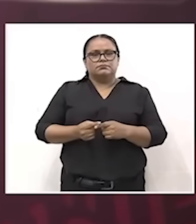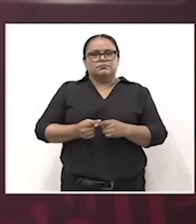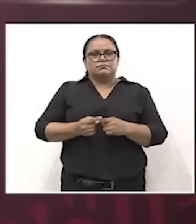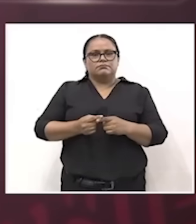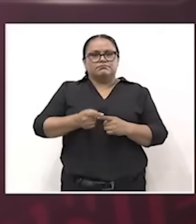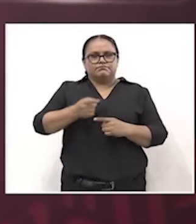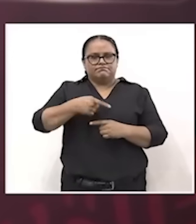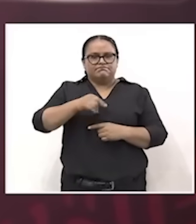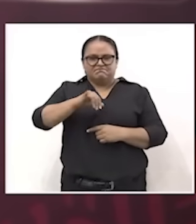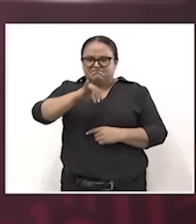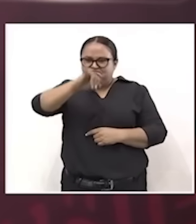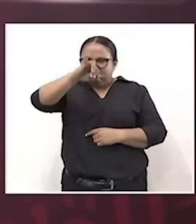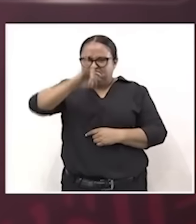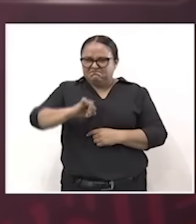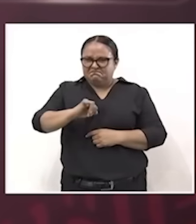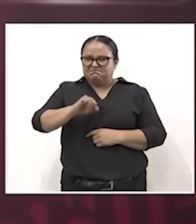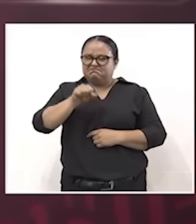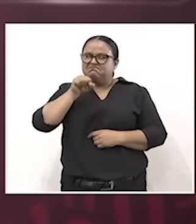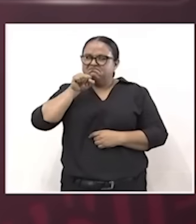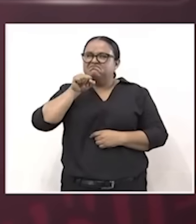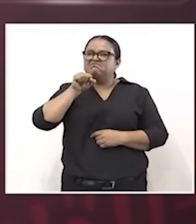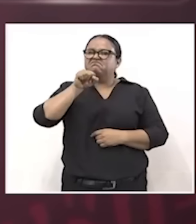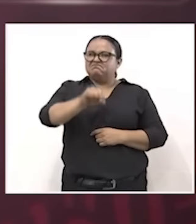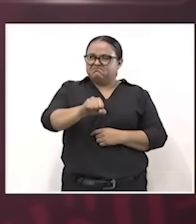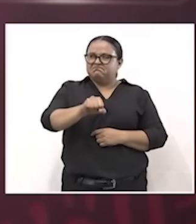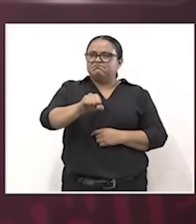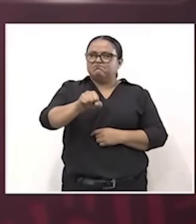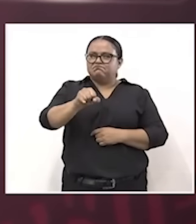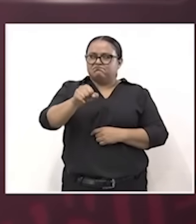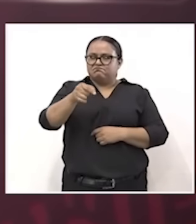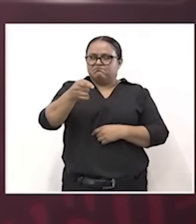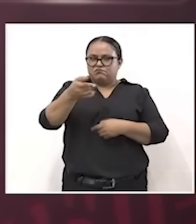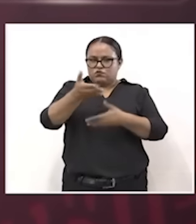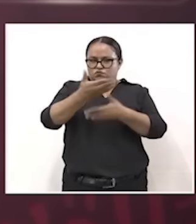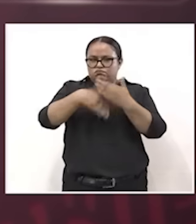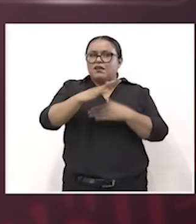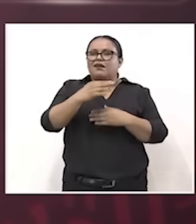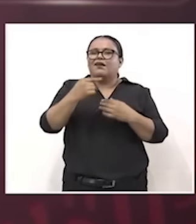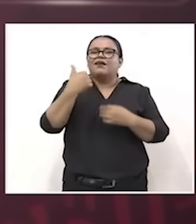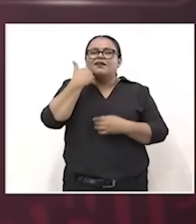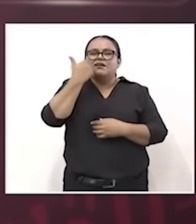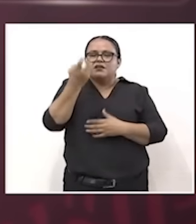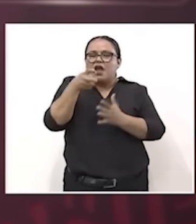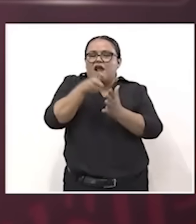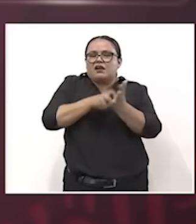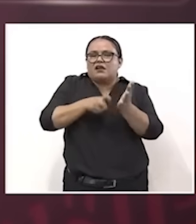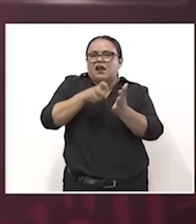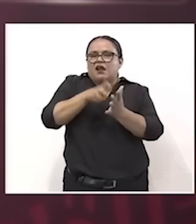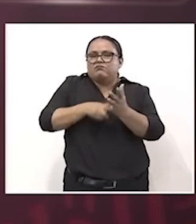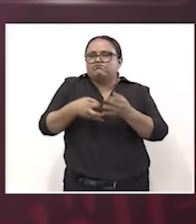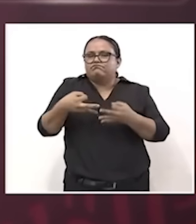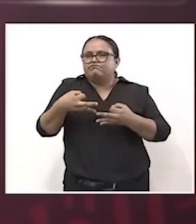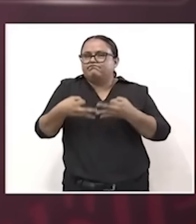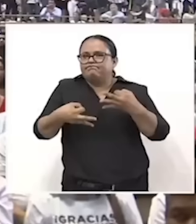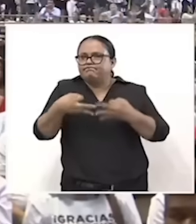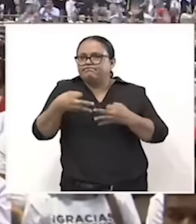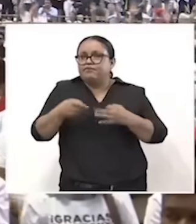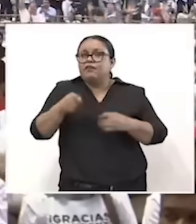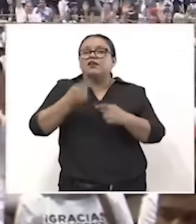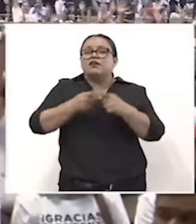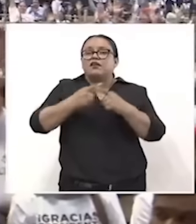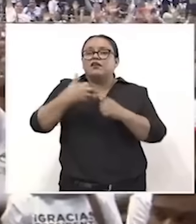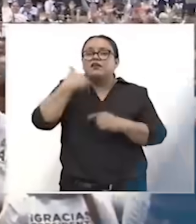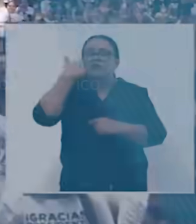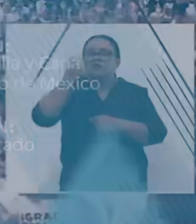a favor de que se lleve a cabo una reforma en el Poder Judicial.